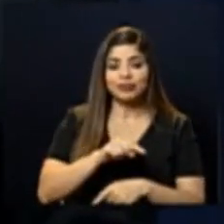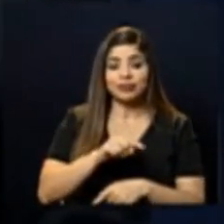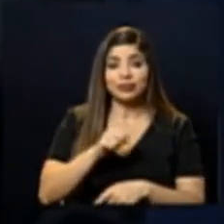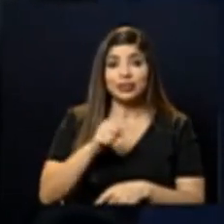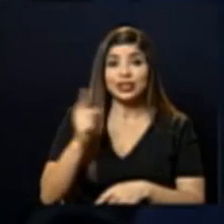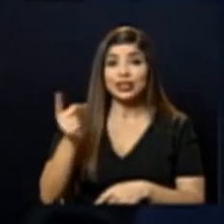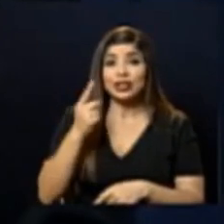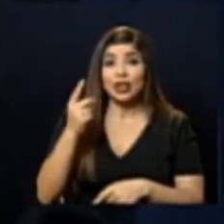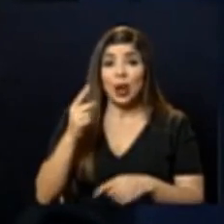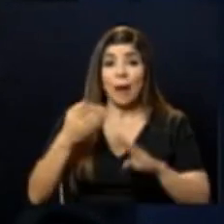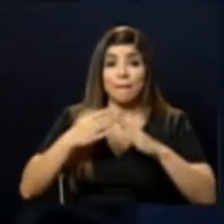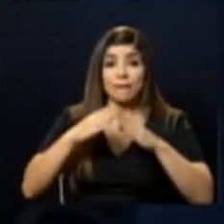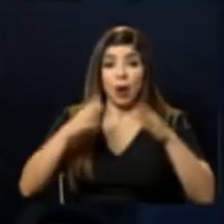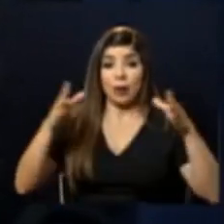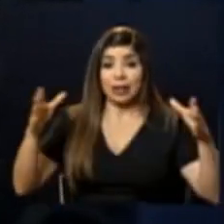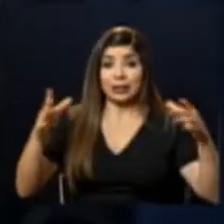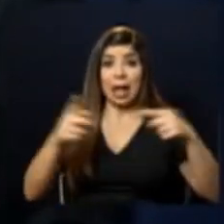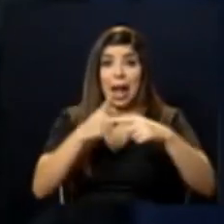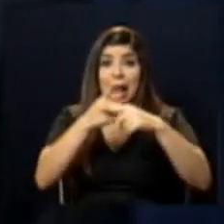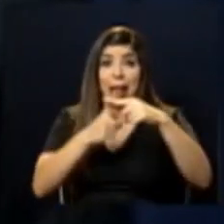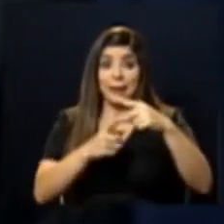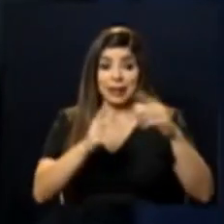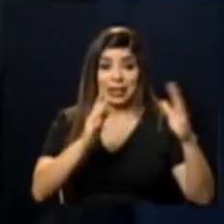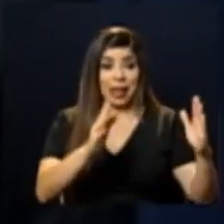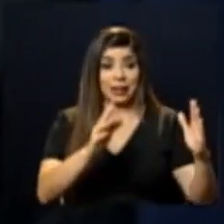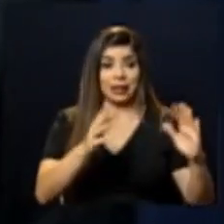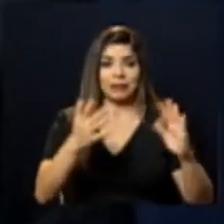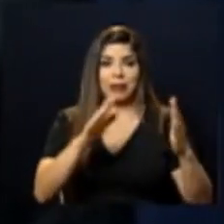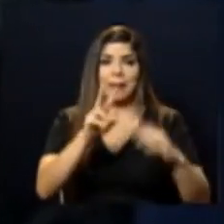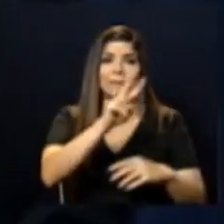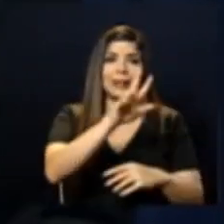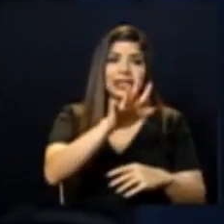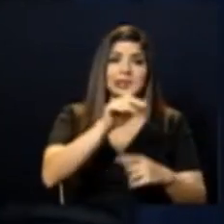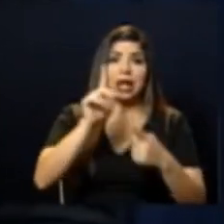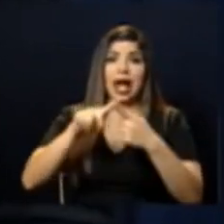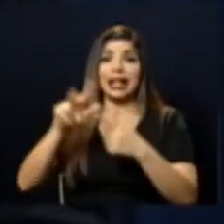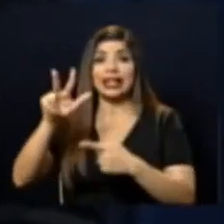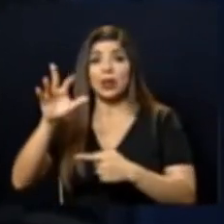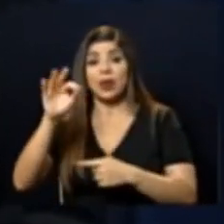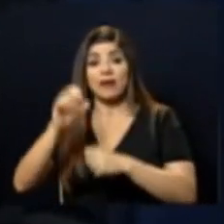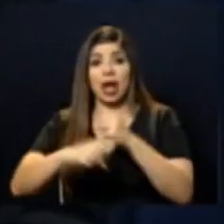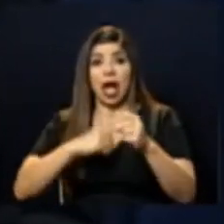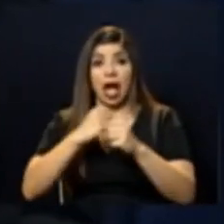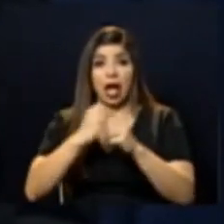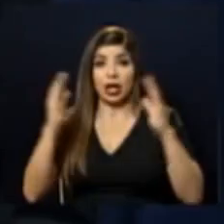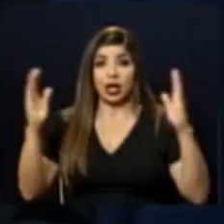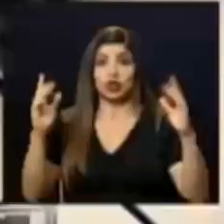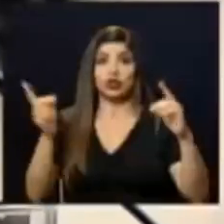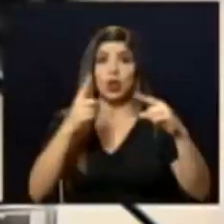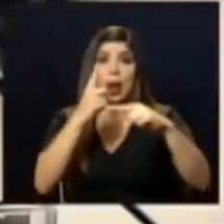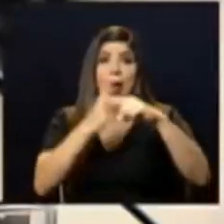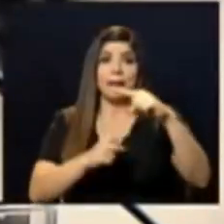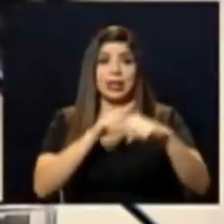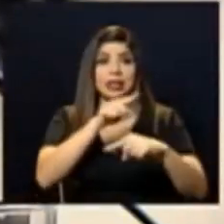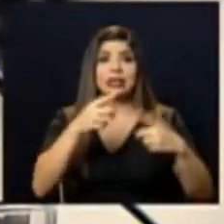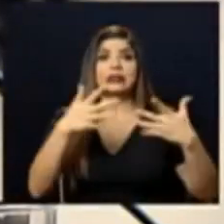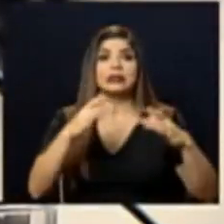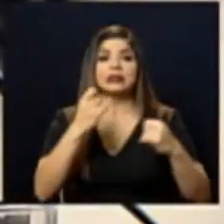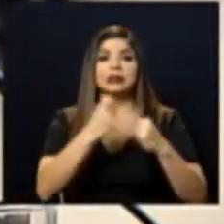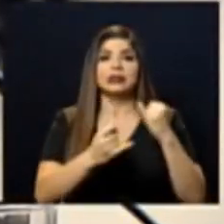Solo la mitad de la población entre 25 y 39 años de edad ha completado la